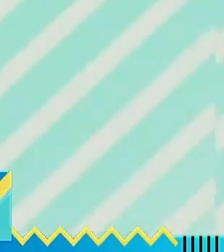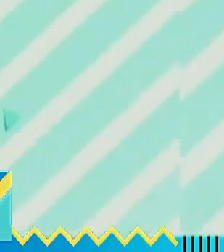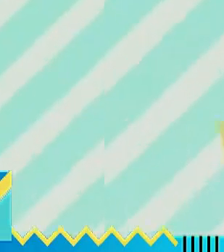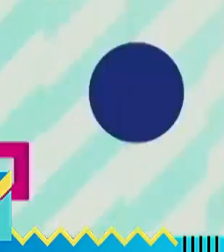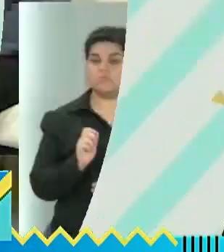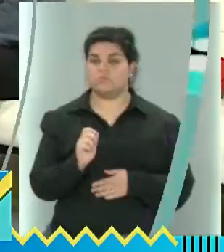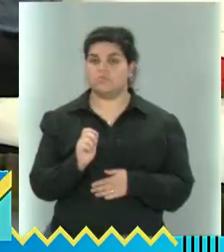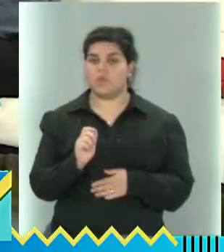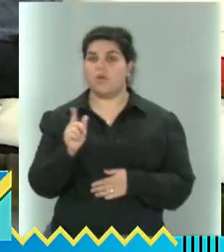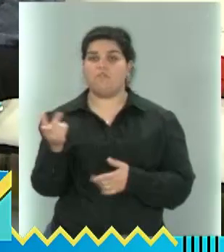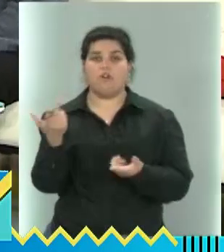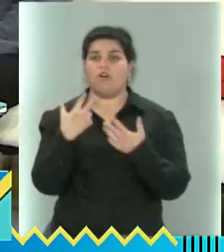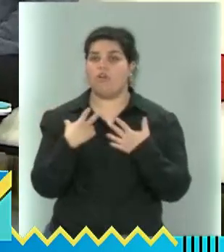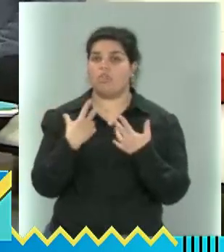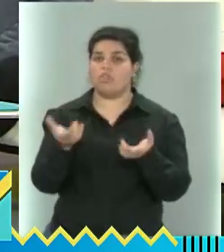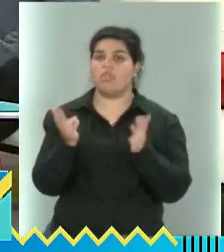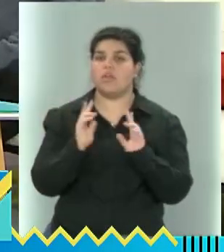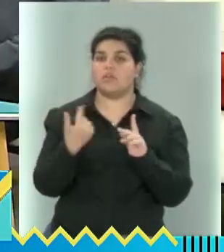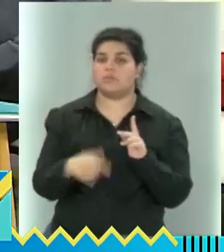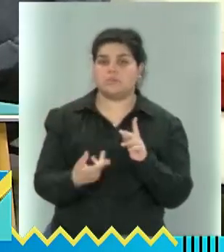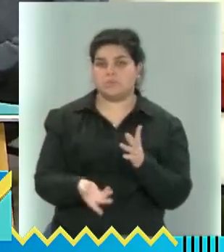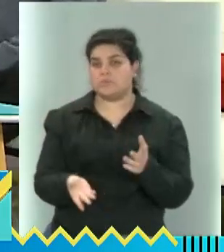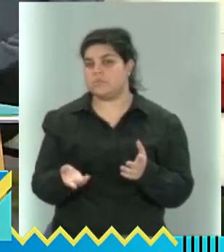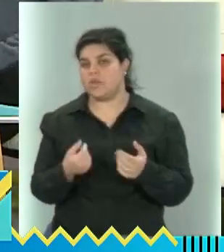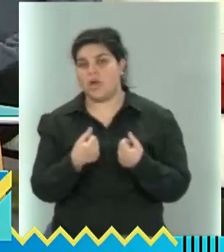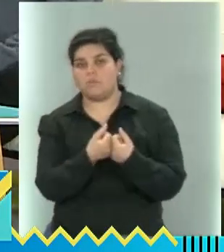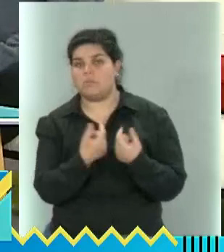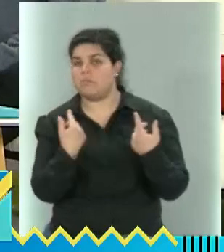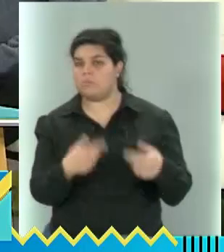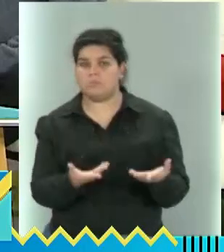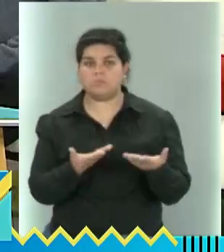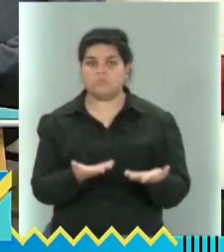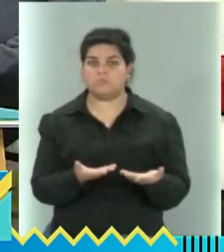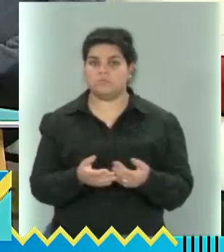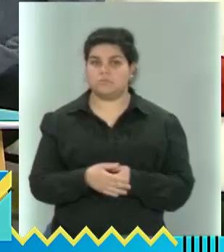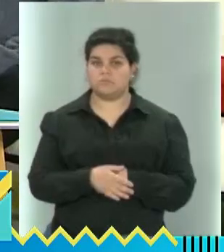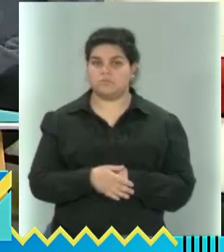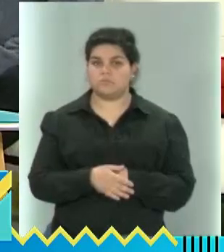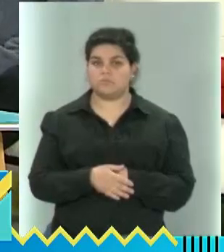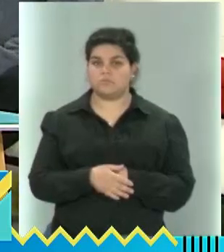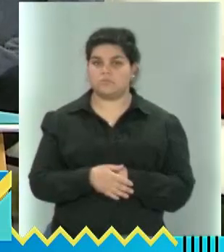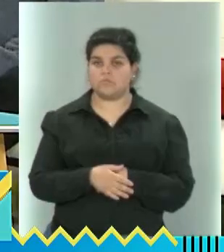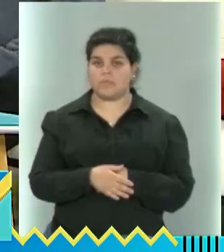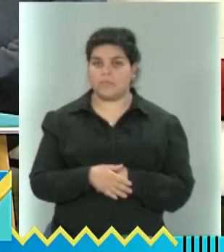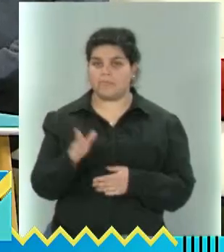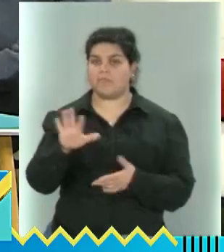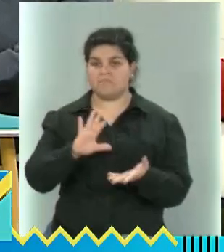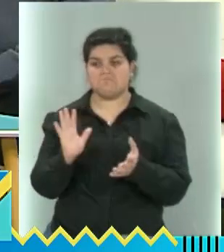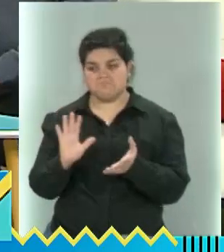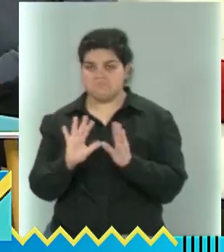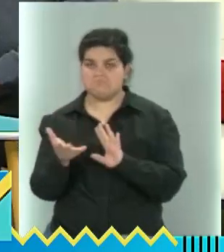¿qué sumarías? Mira, ¿En qué coincidís? Coincido en la radiografía casi de manera